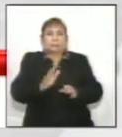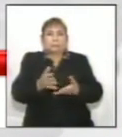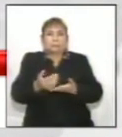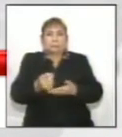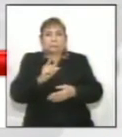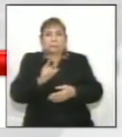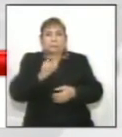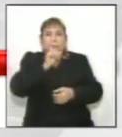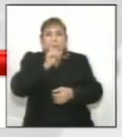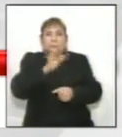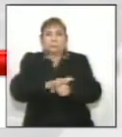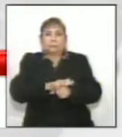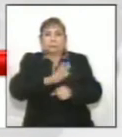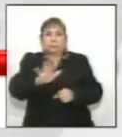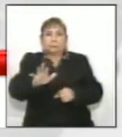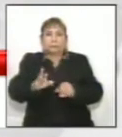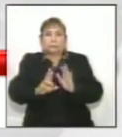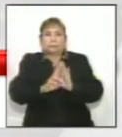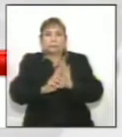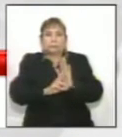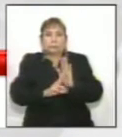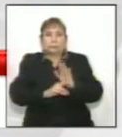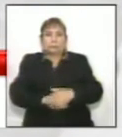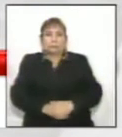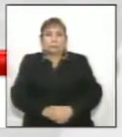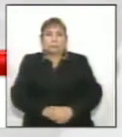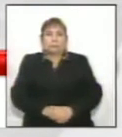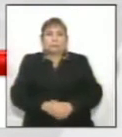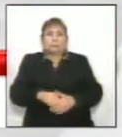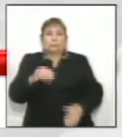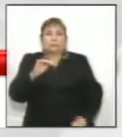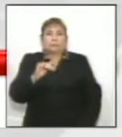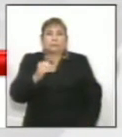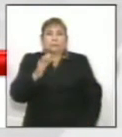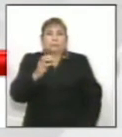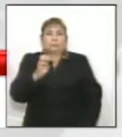cumplen los requisitos en el reglamento de FAE Agro?